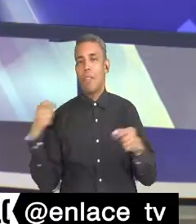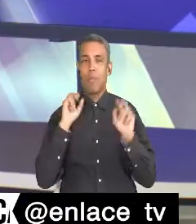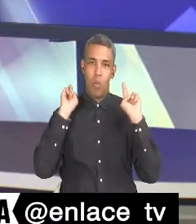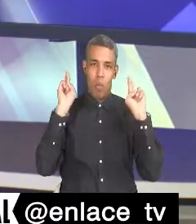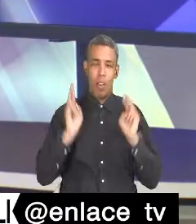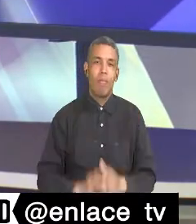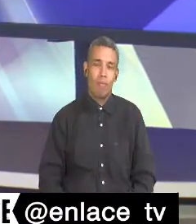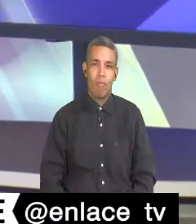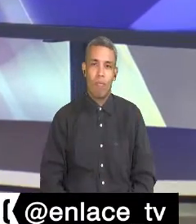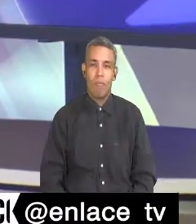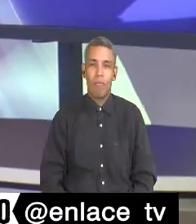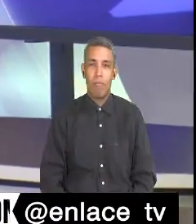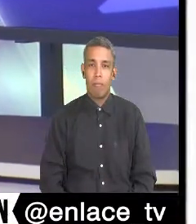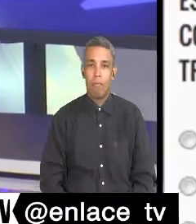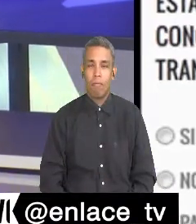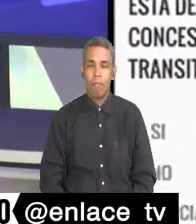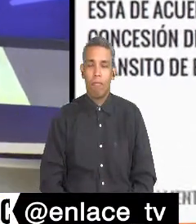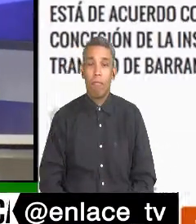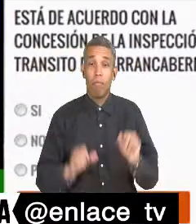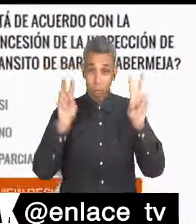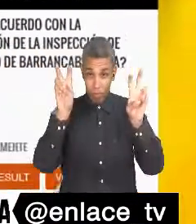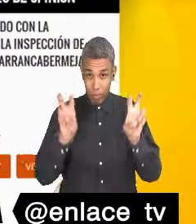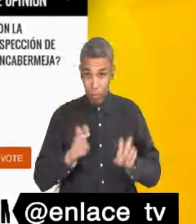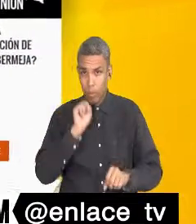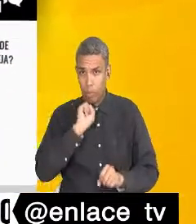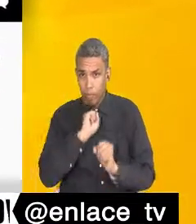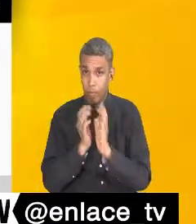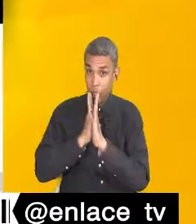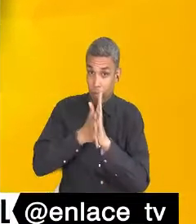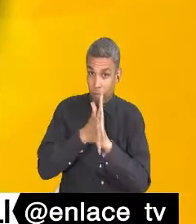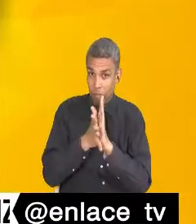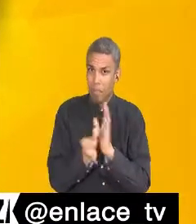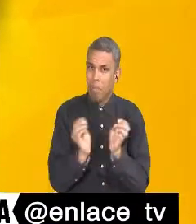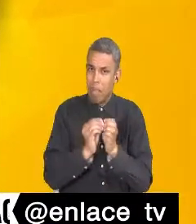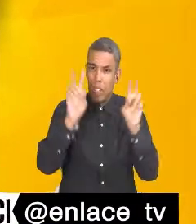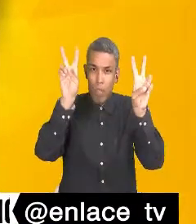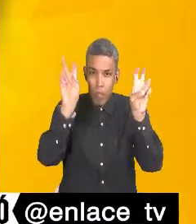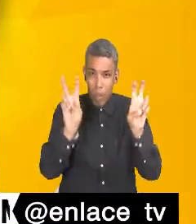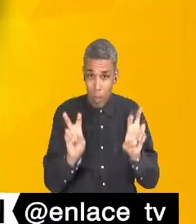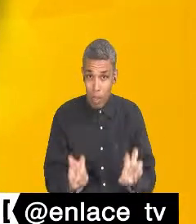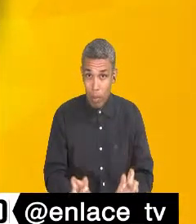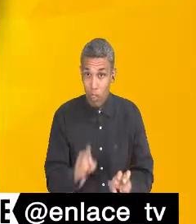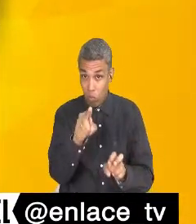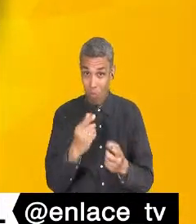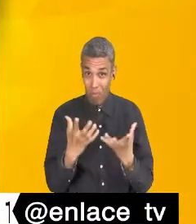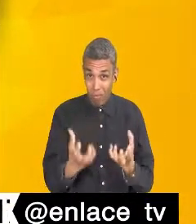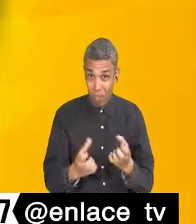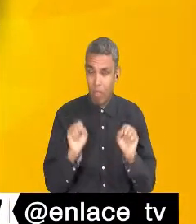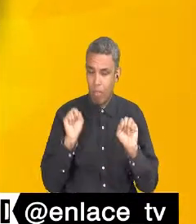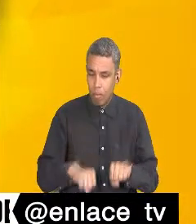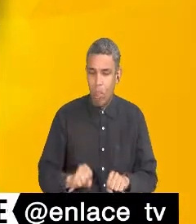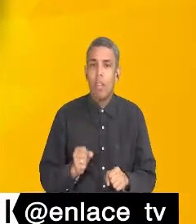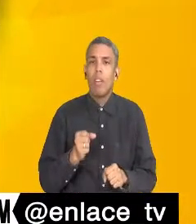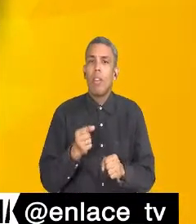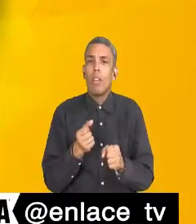Seguimos llevando a nuestra comunidad el acontecer de la ciudad y región. Esta y otras informaciones de Enlace Noticias las puede hallar en nuestra página